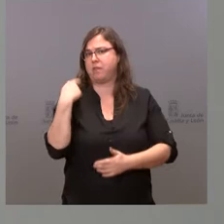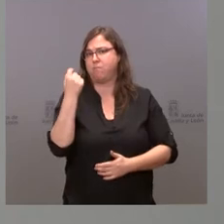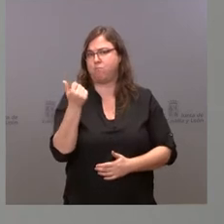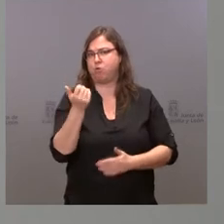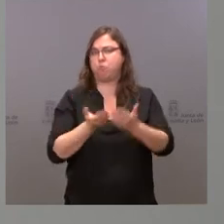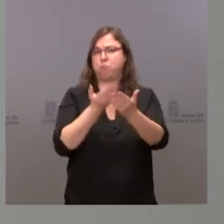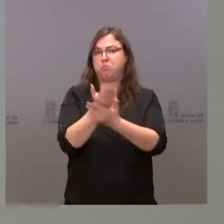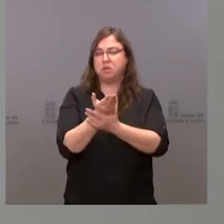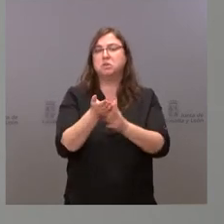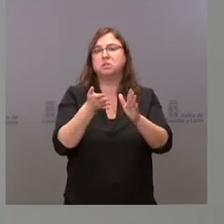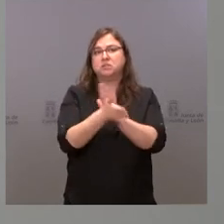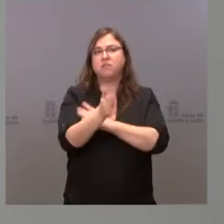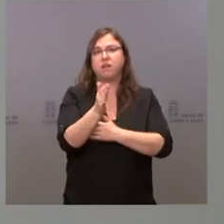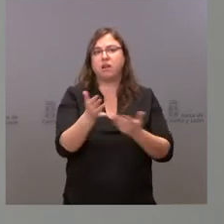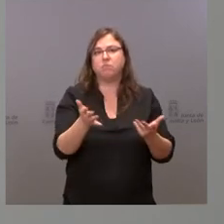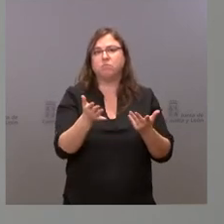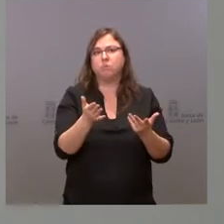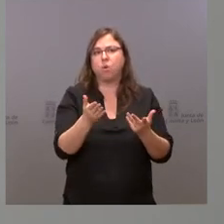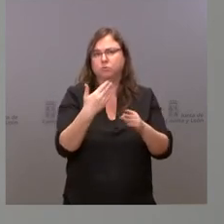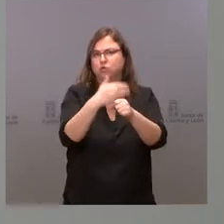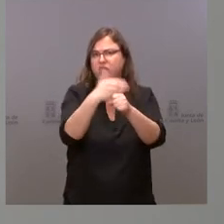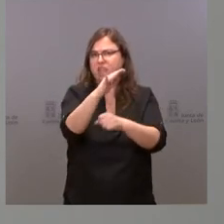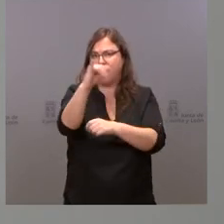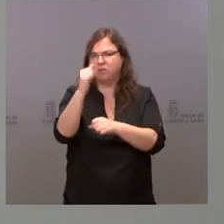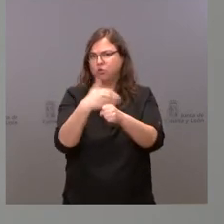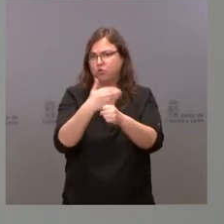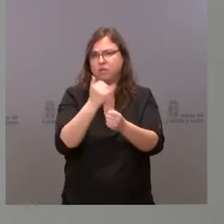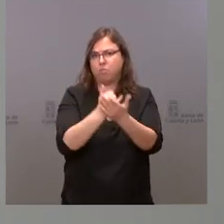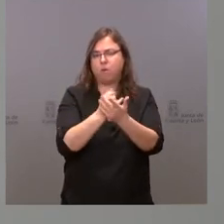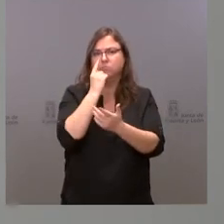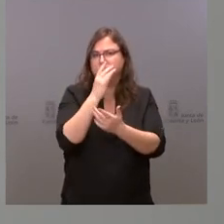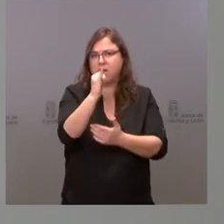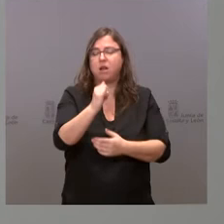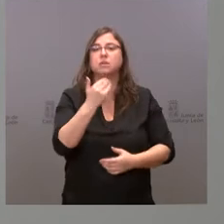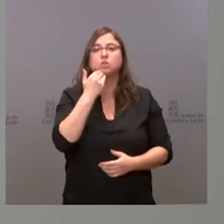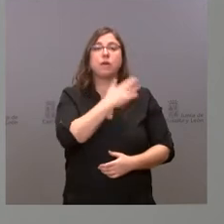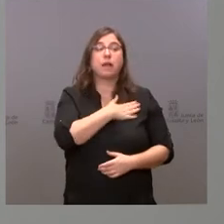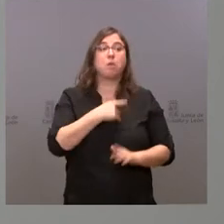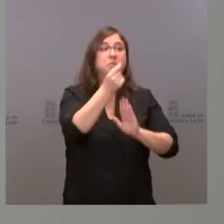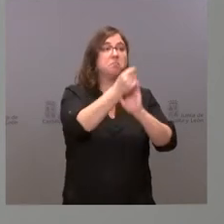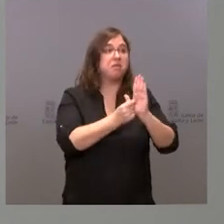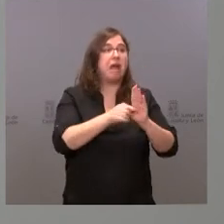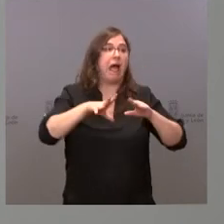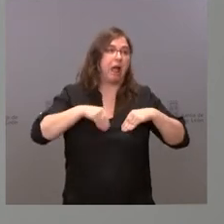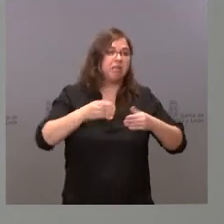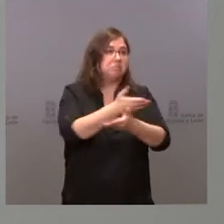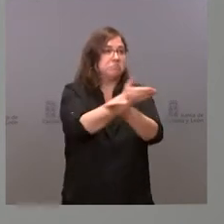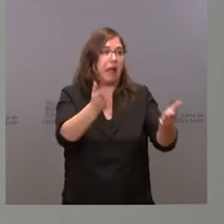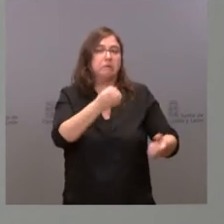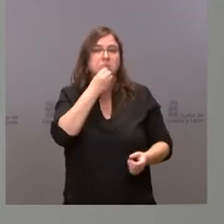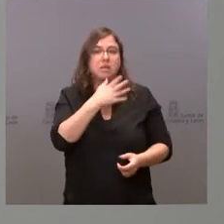no tenemos material suficiente y esperamos que la medida tenga aceptación por parte de la población y que podamos